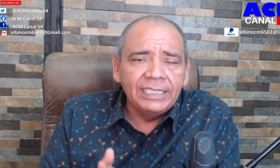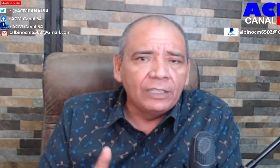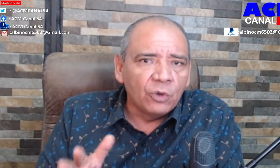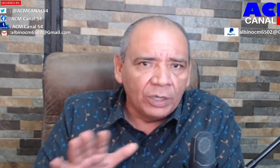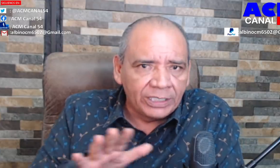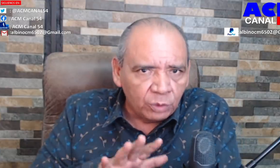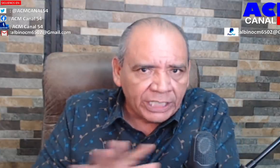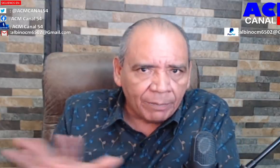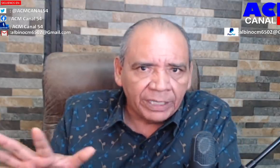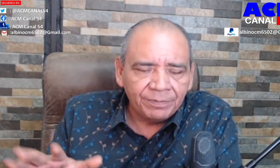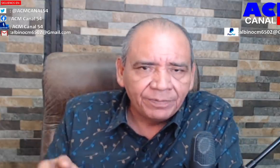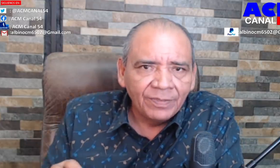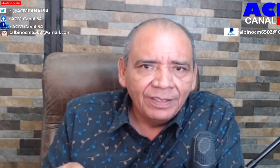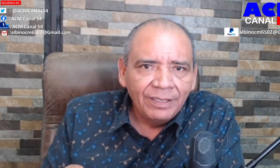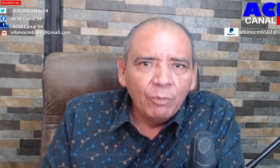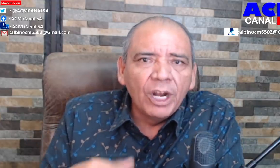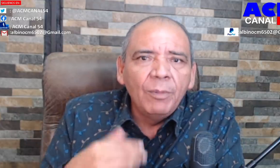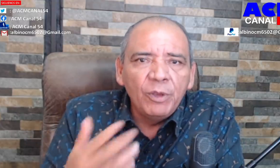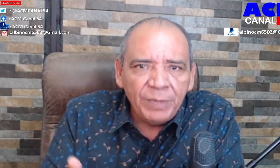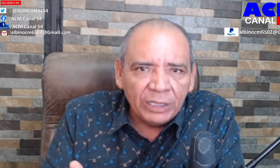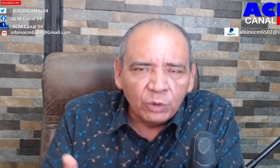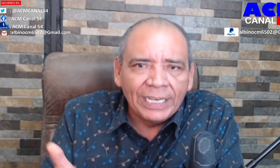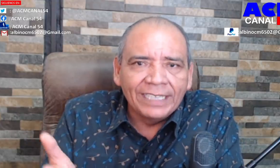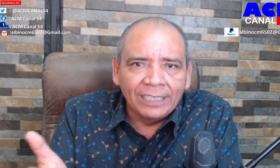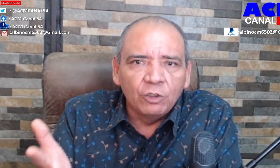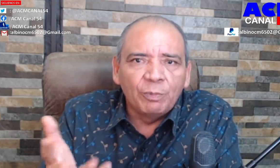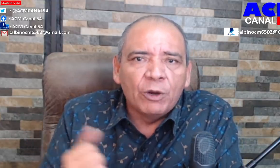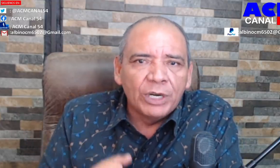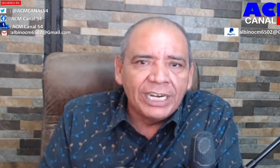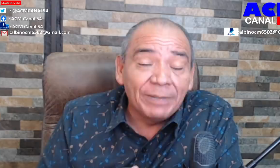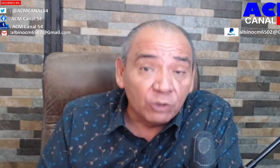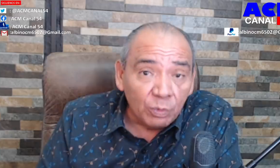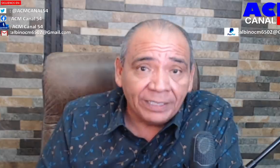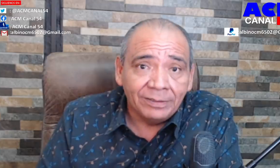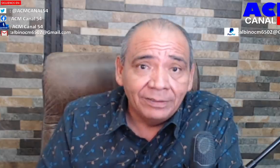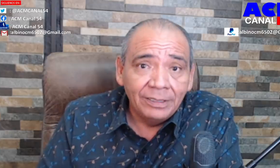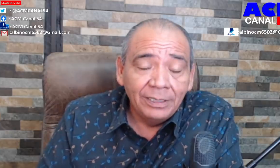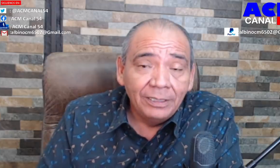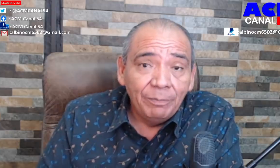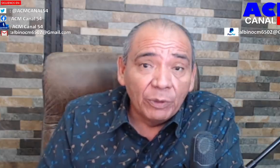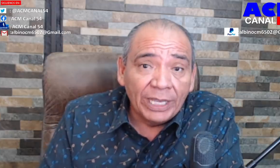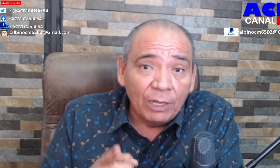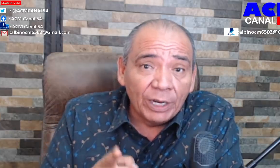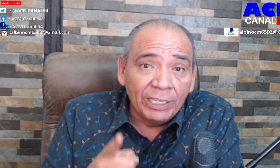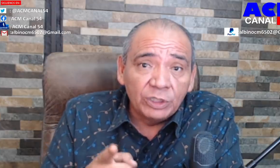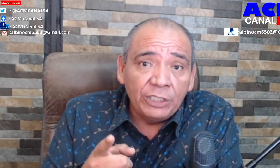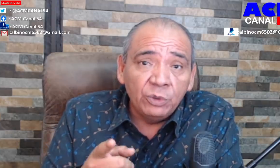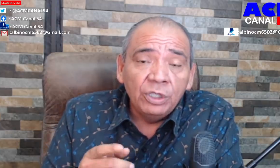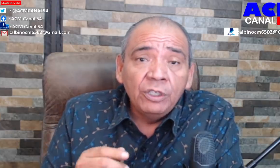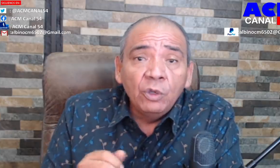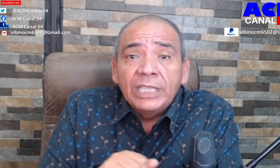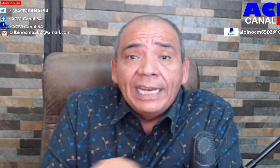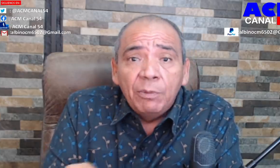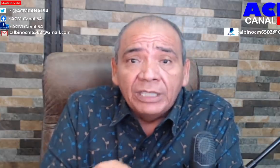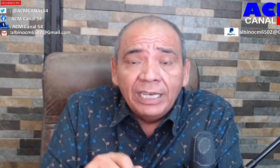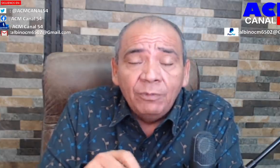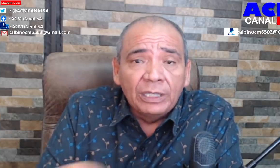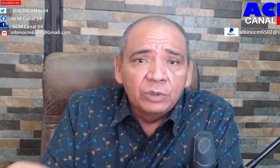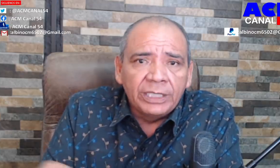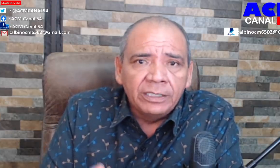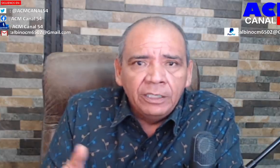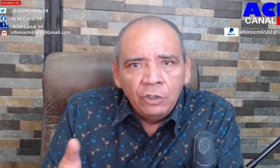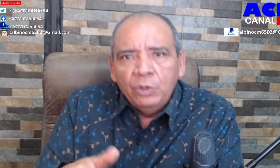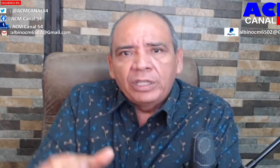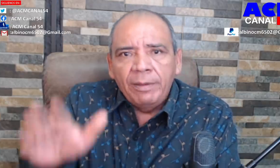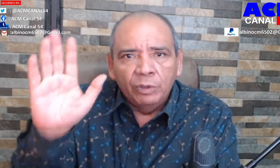estamos legislando. No, esa es su chamba. Por el movimiento del que tanto pregonan y presumen. Pero que a la hora de los hechos, no, salí a votar y